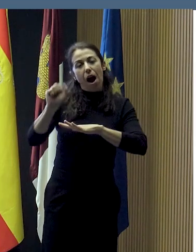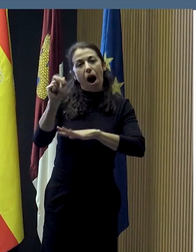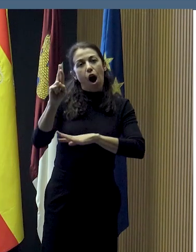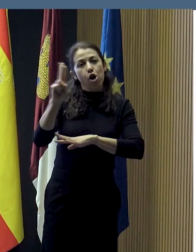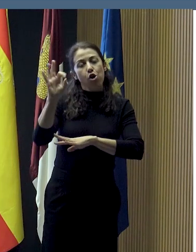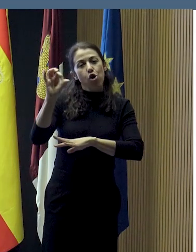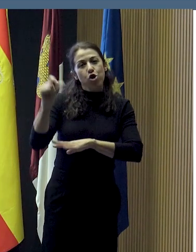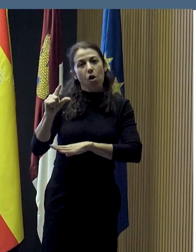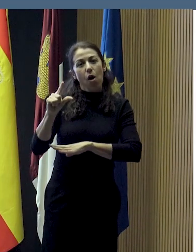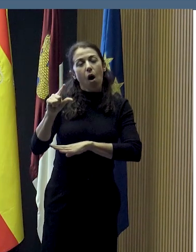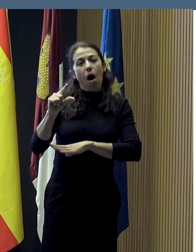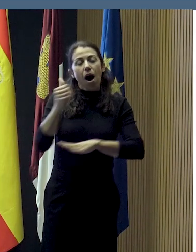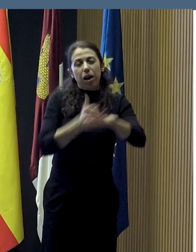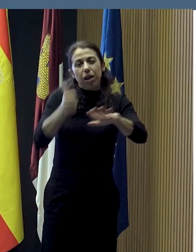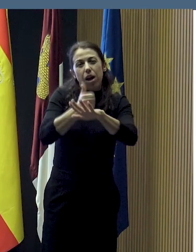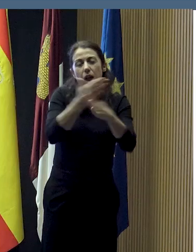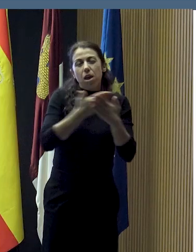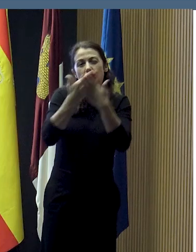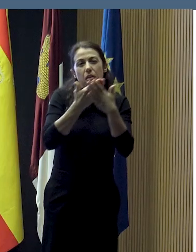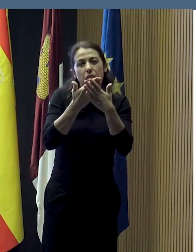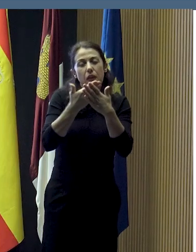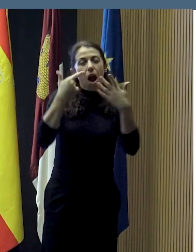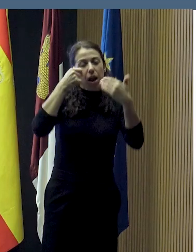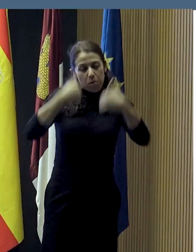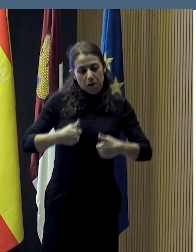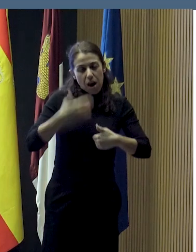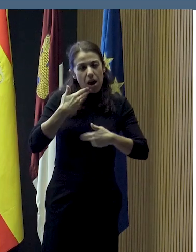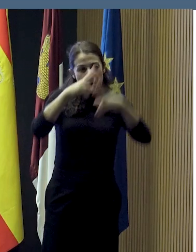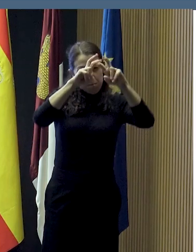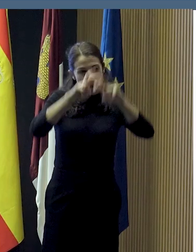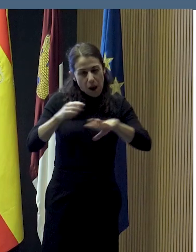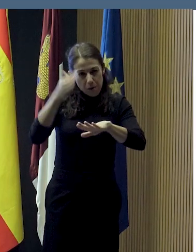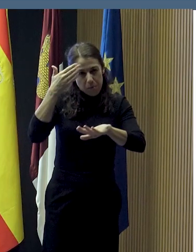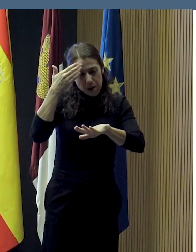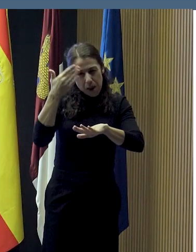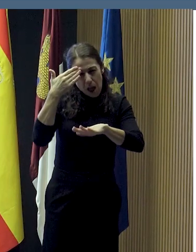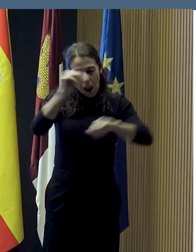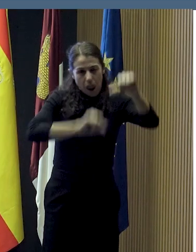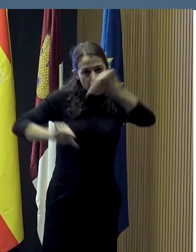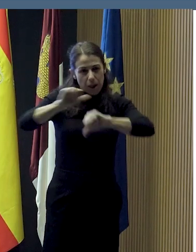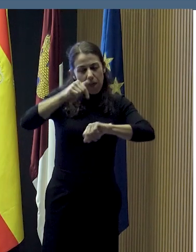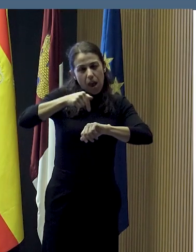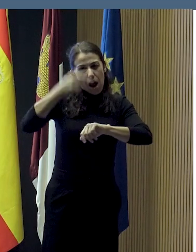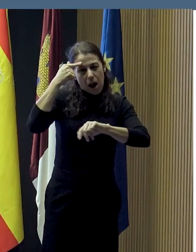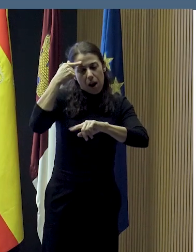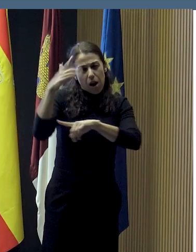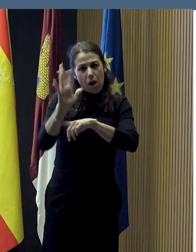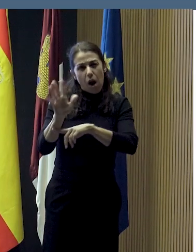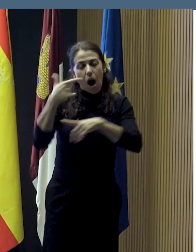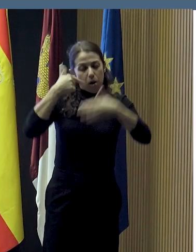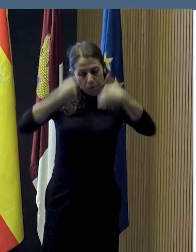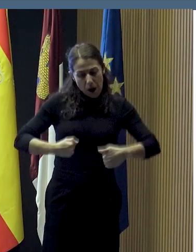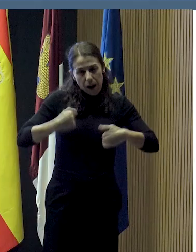Jiménez, catedrática de Anatomía y Embriología Humana, investigadora principal del Laboratorio de